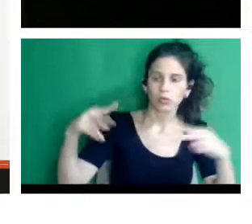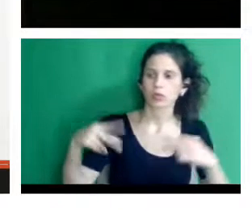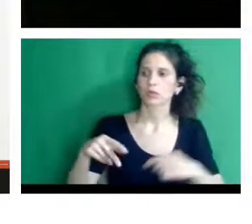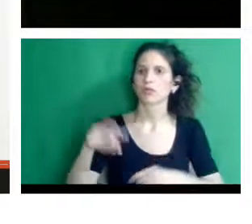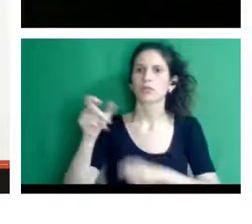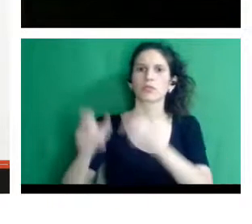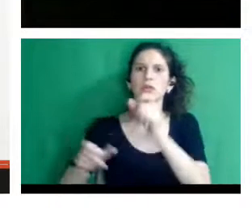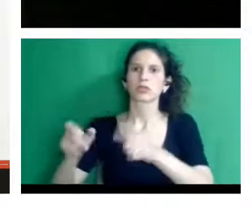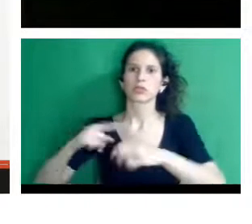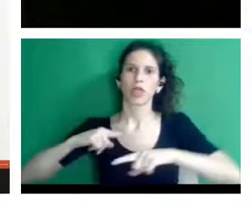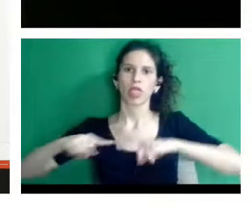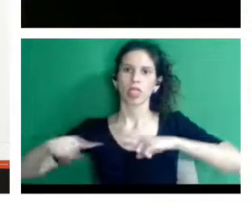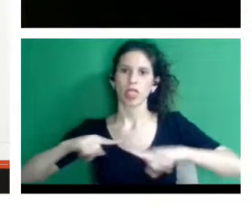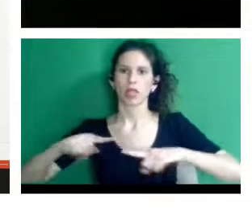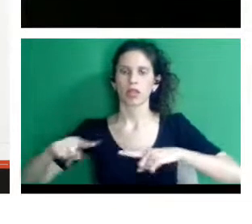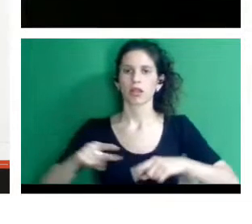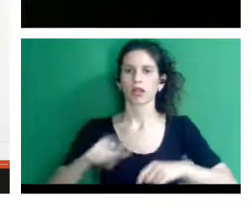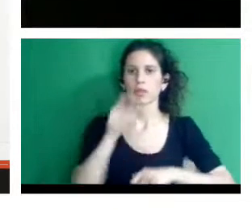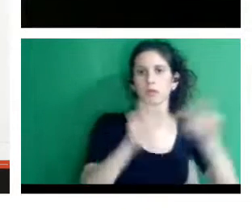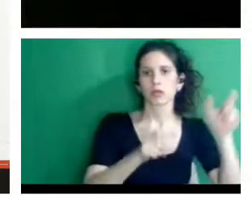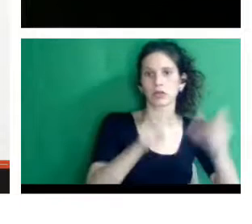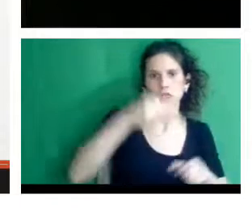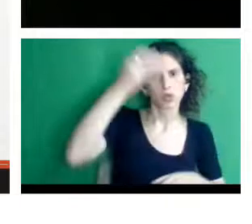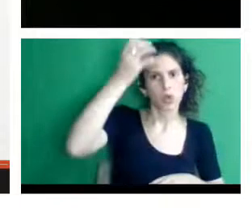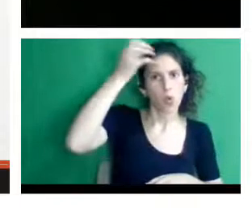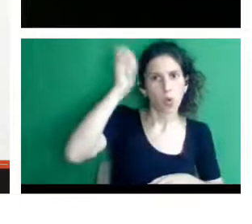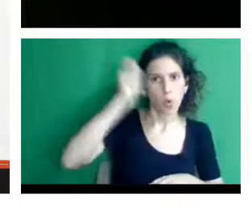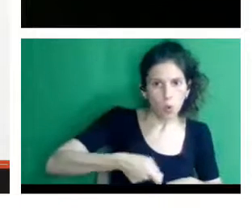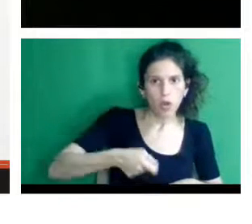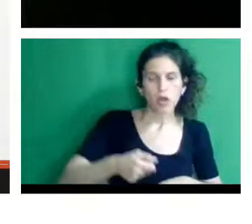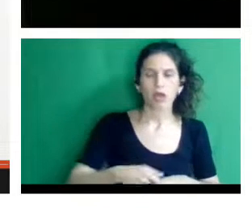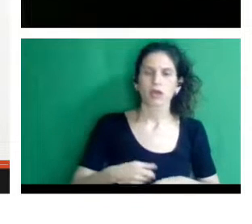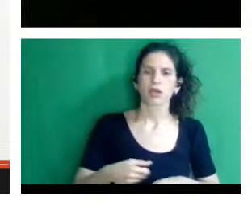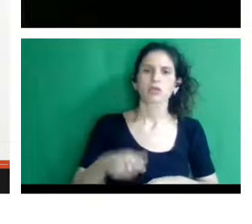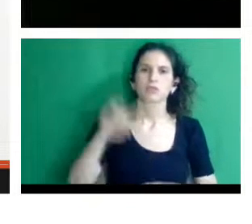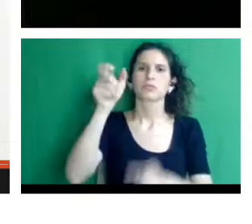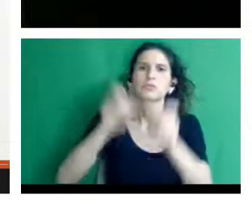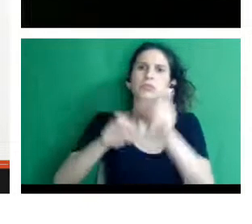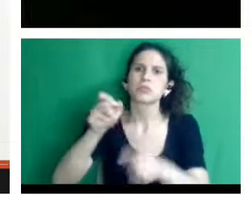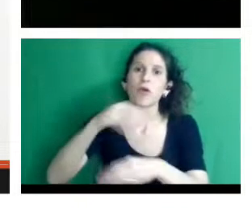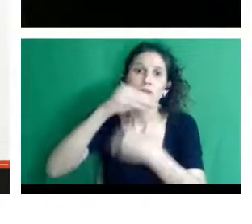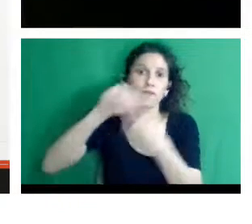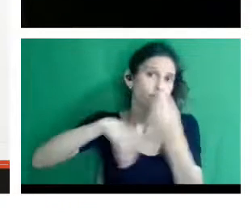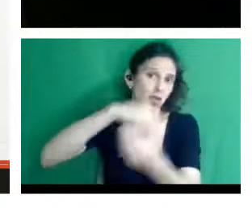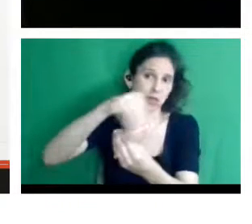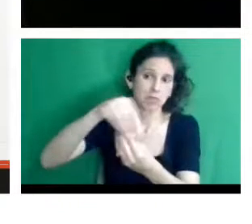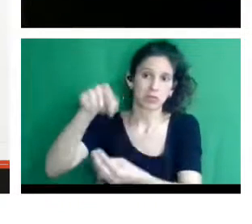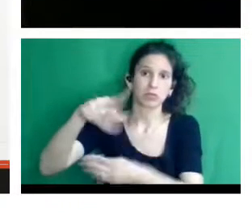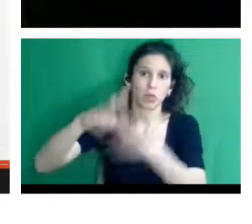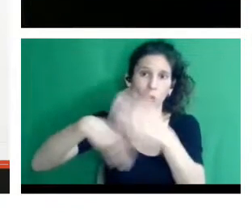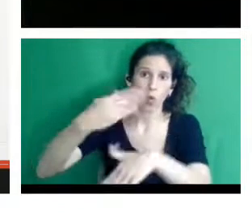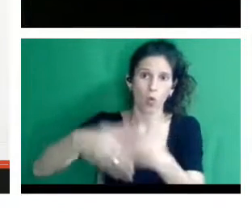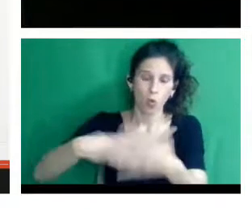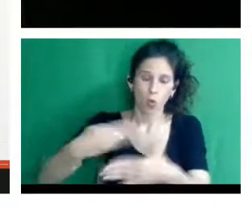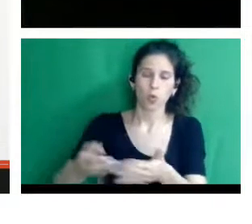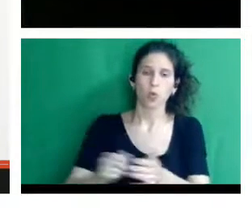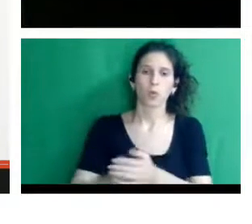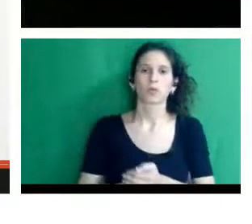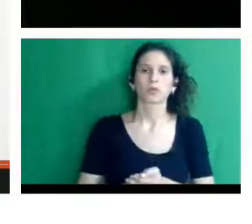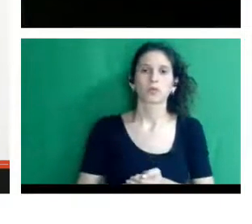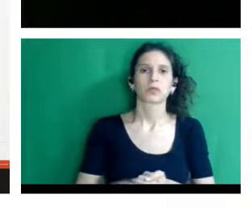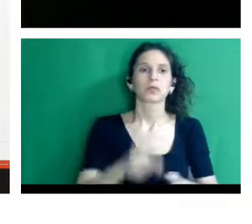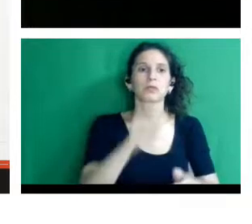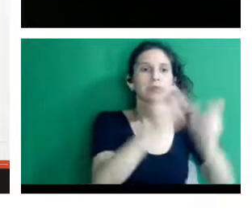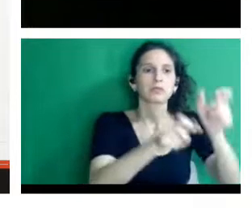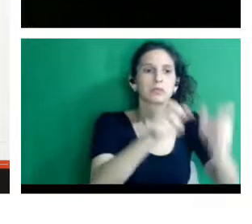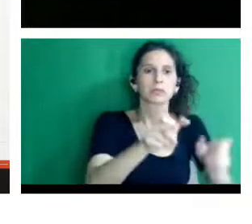los jueces, representantes de los medios, las familias olímpicas y paralímpicas, personal de comité organizador de los juegos y de